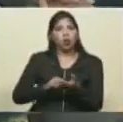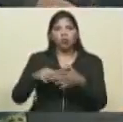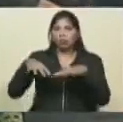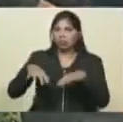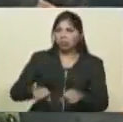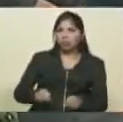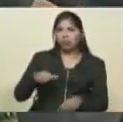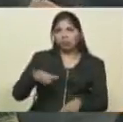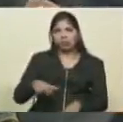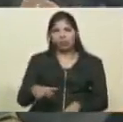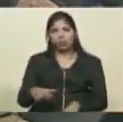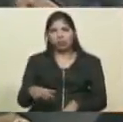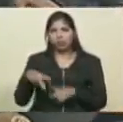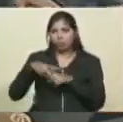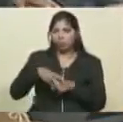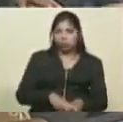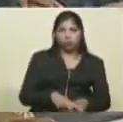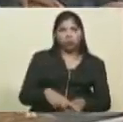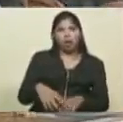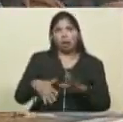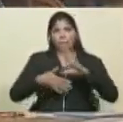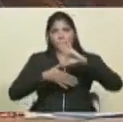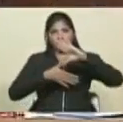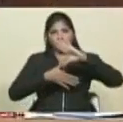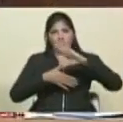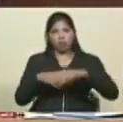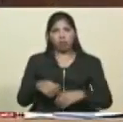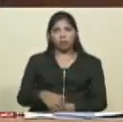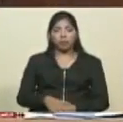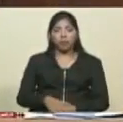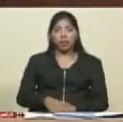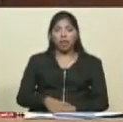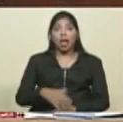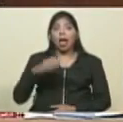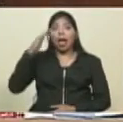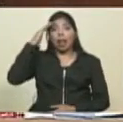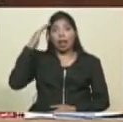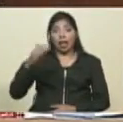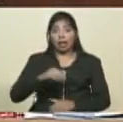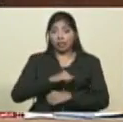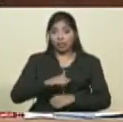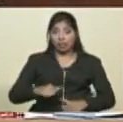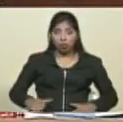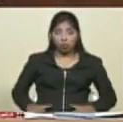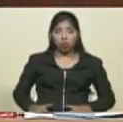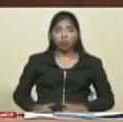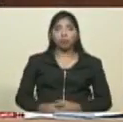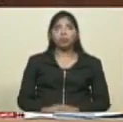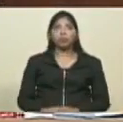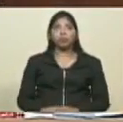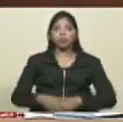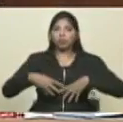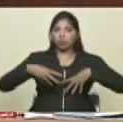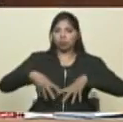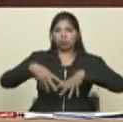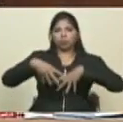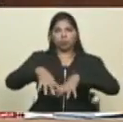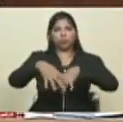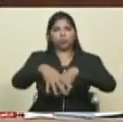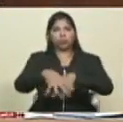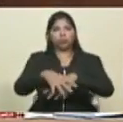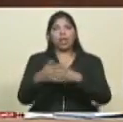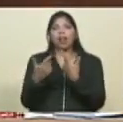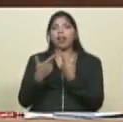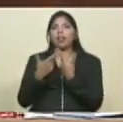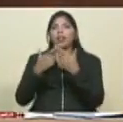nuestra América. Fue el ejército libertador de Simón Bolívar quien dio la libertad en